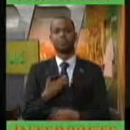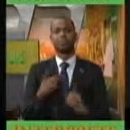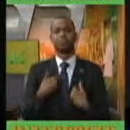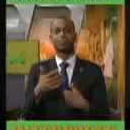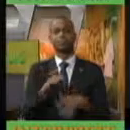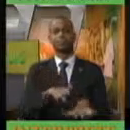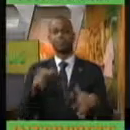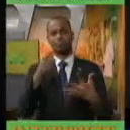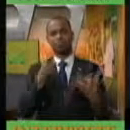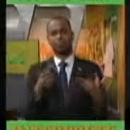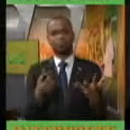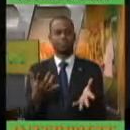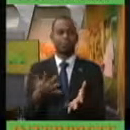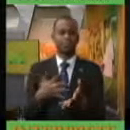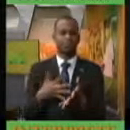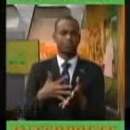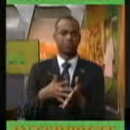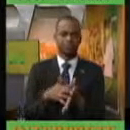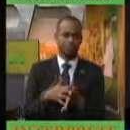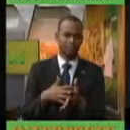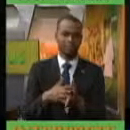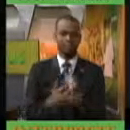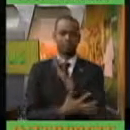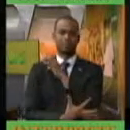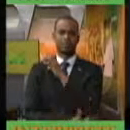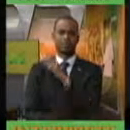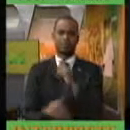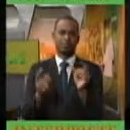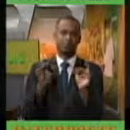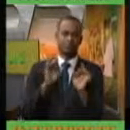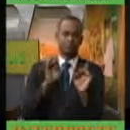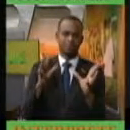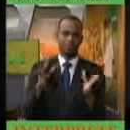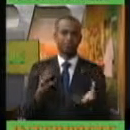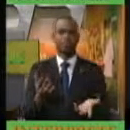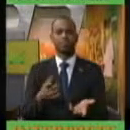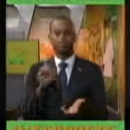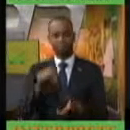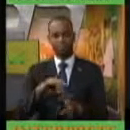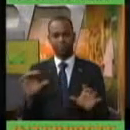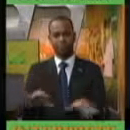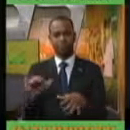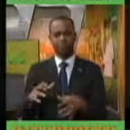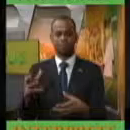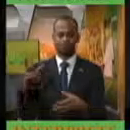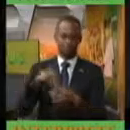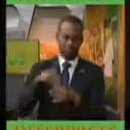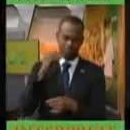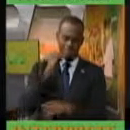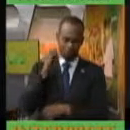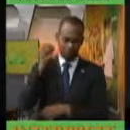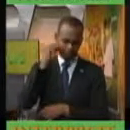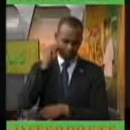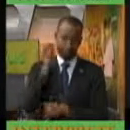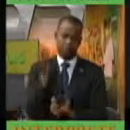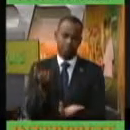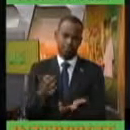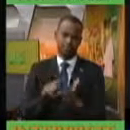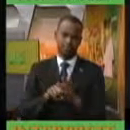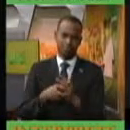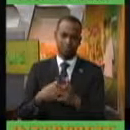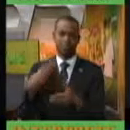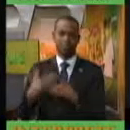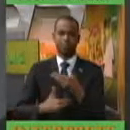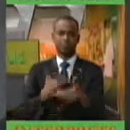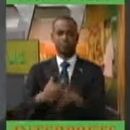unos niveles de vulnerabilidad y de pobreza extremos, tenemos que trabajarlo desde el hogar, que el hogar comience